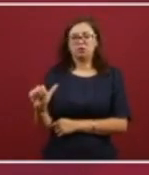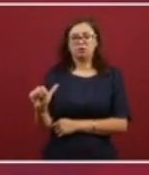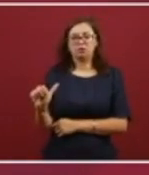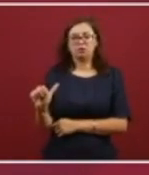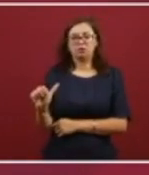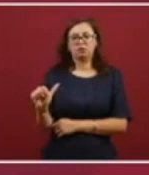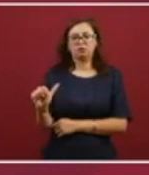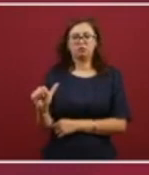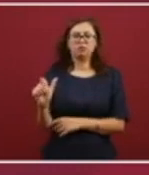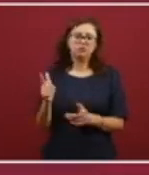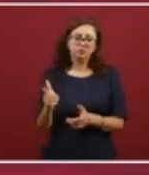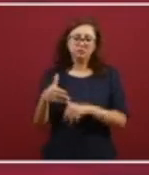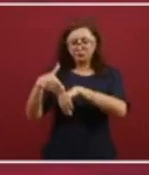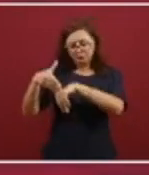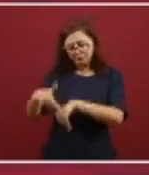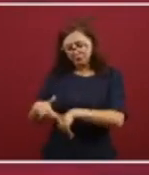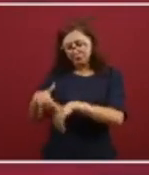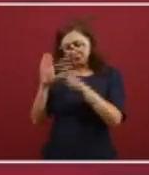ortodoxo.